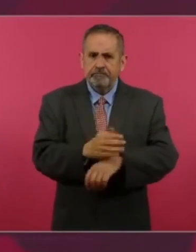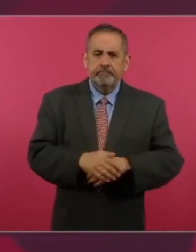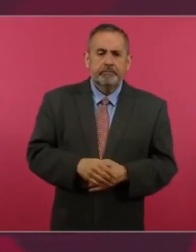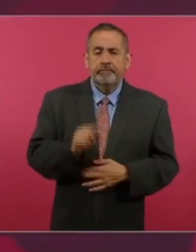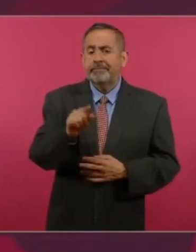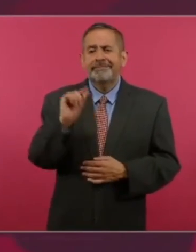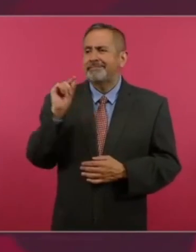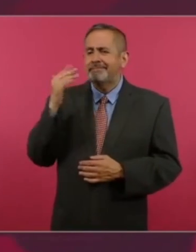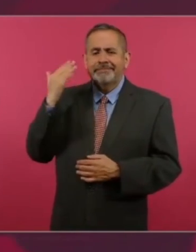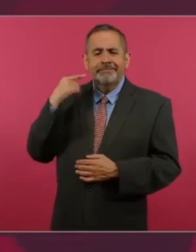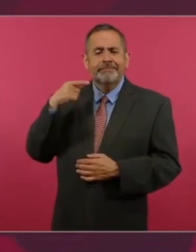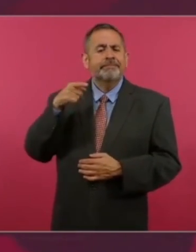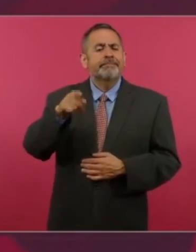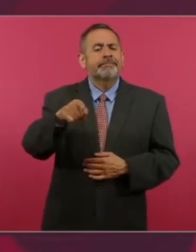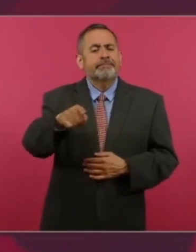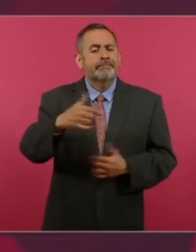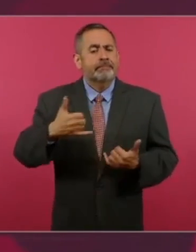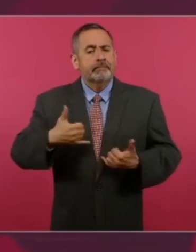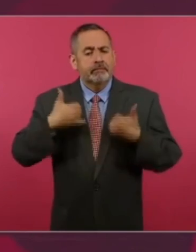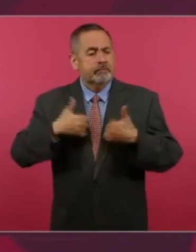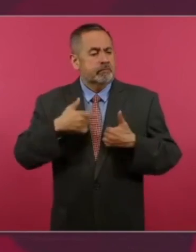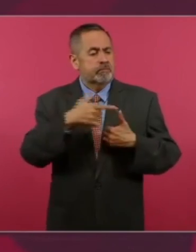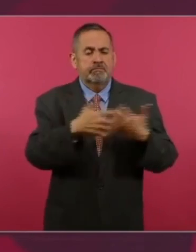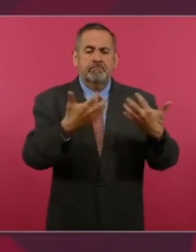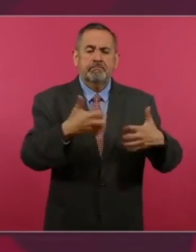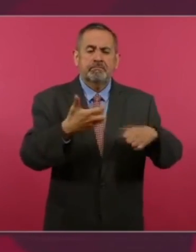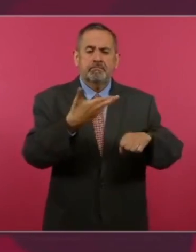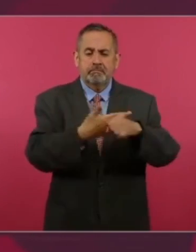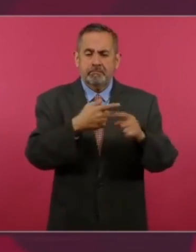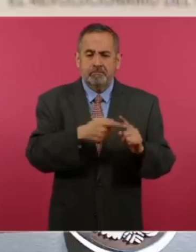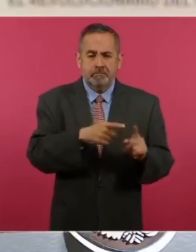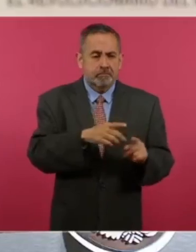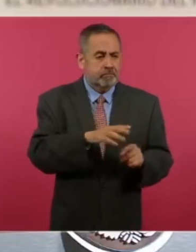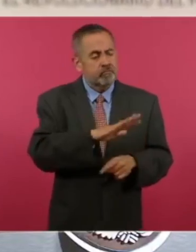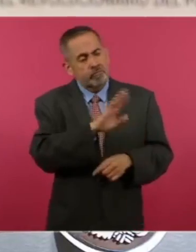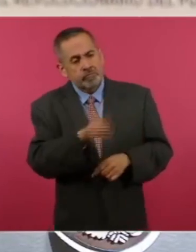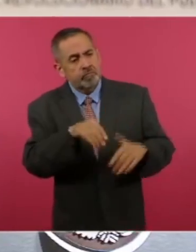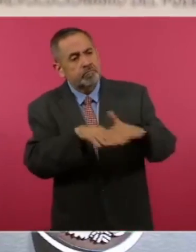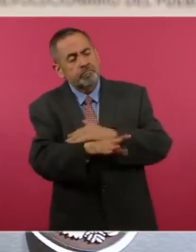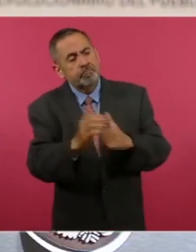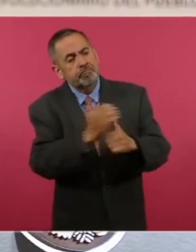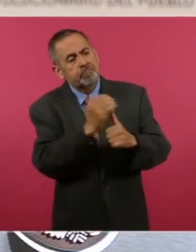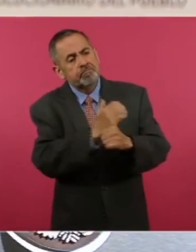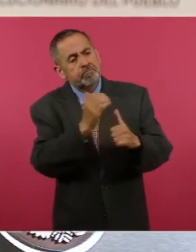Acaba de haber un caso de un joven empresario que perdió la vida en un bar.